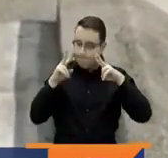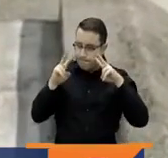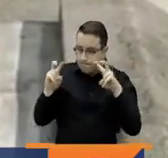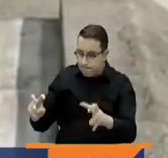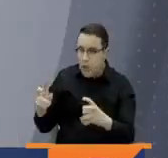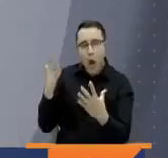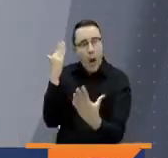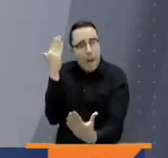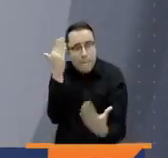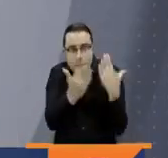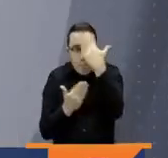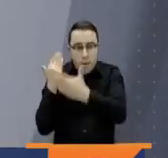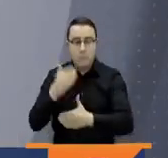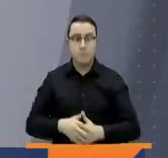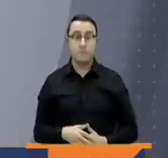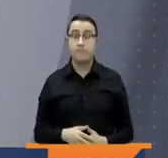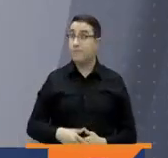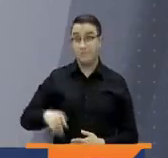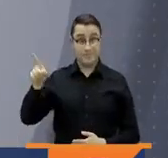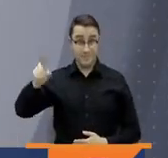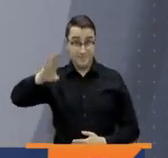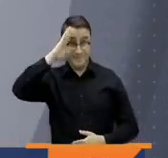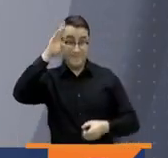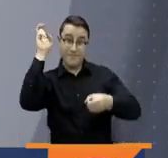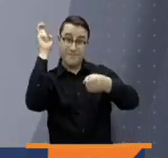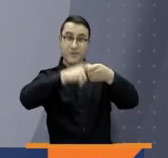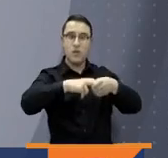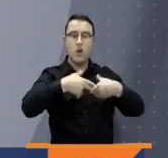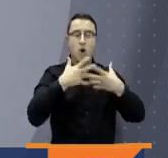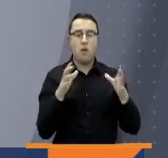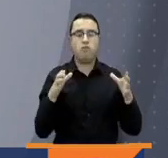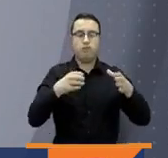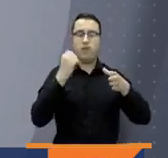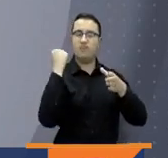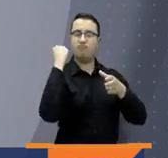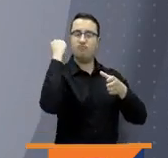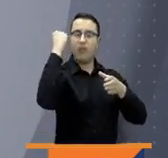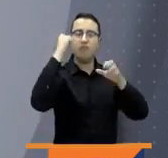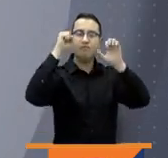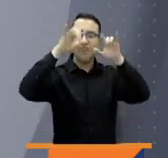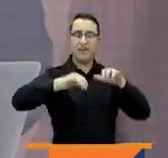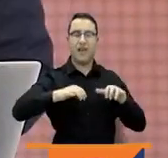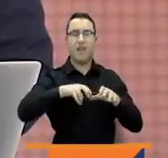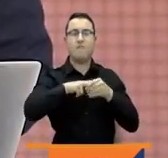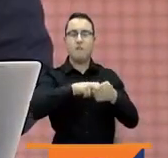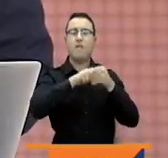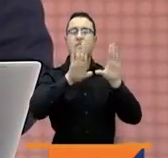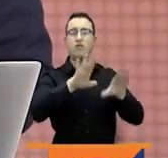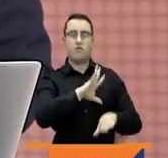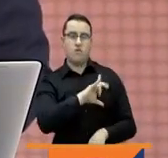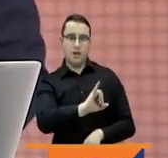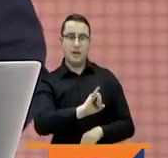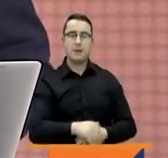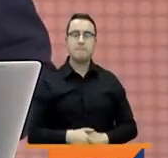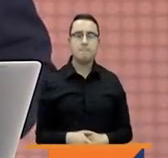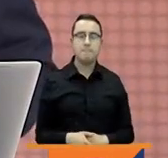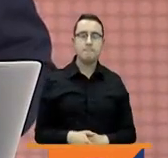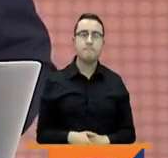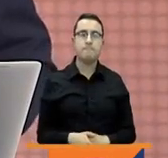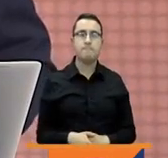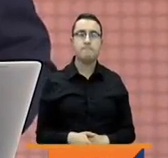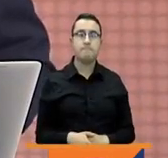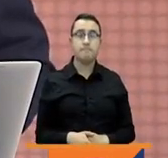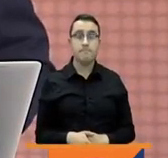y las investigaciones. El agente de tránsito está vinculado con el sindicato de la Secretaría de Movilidad de Cali. Ante estos hechos,